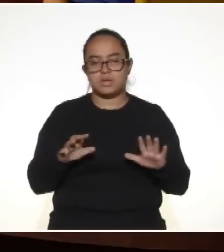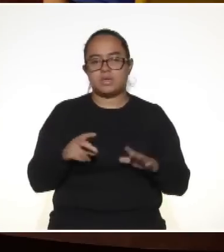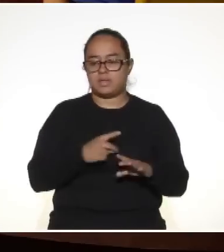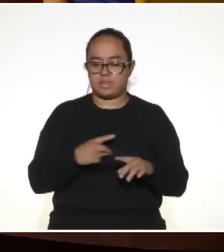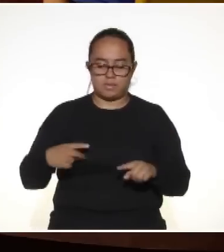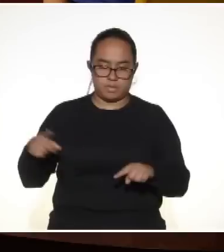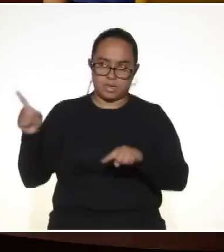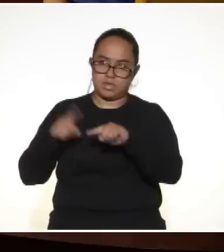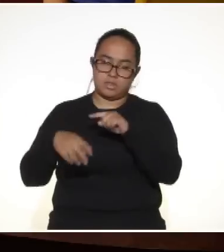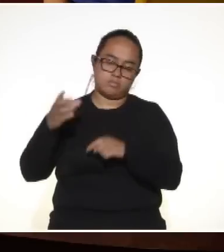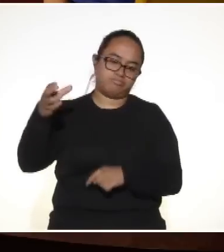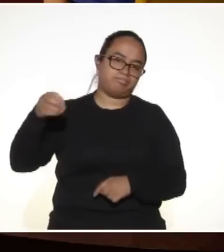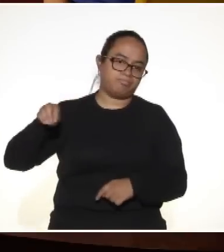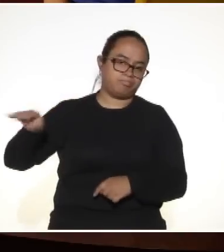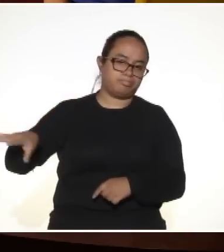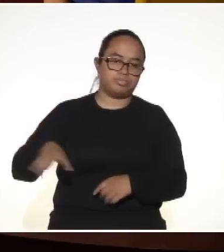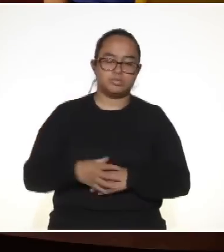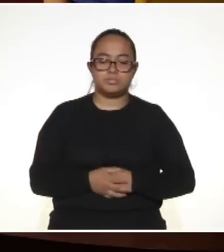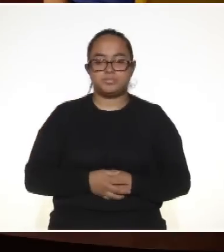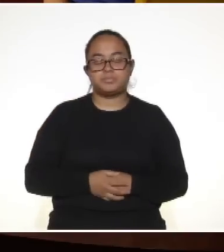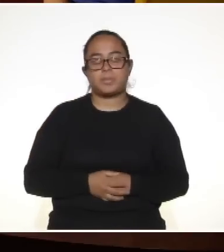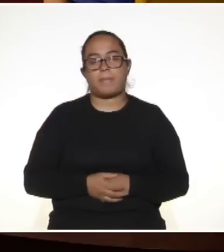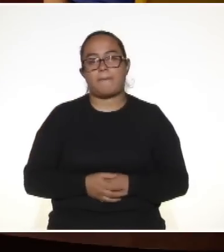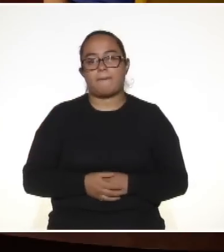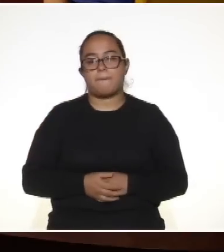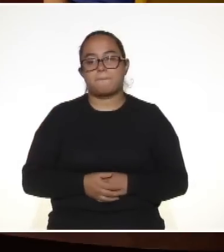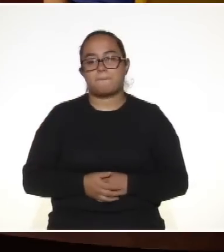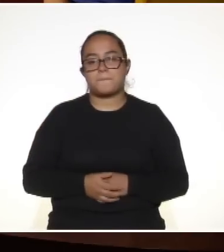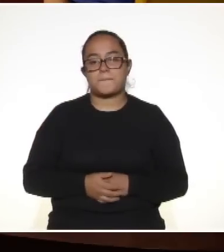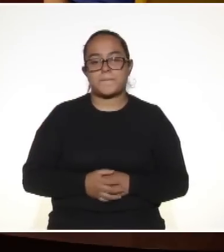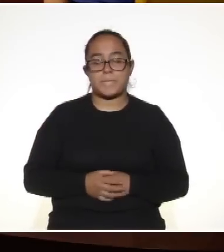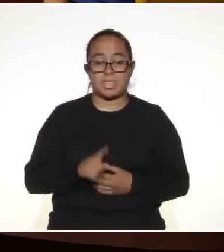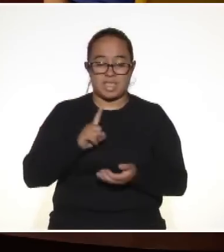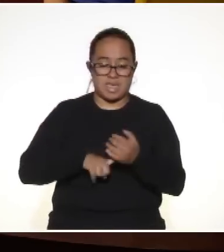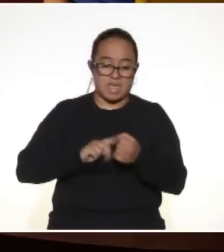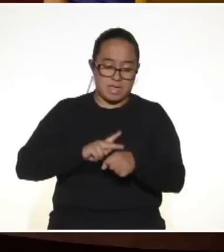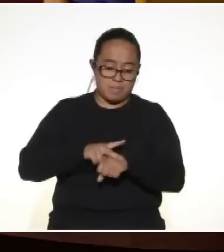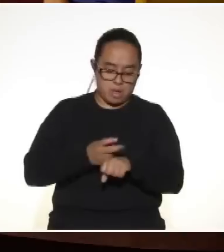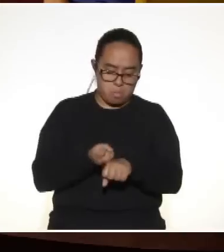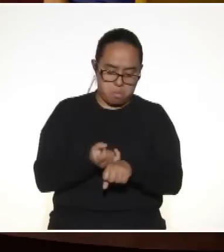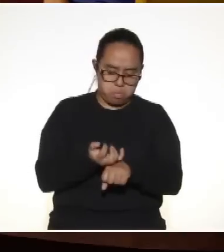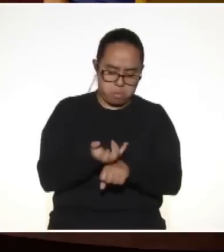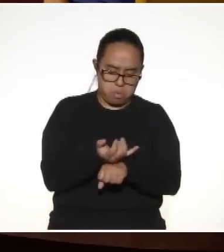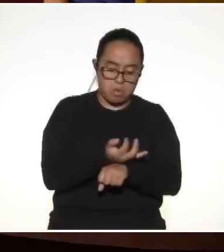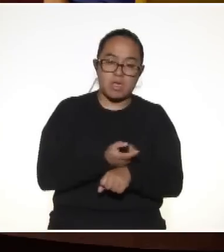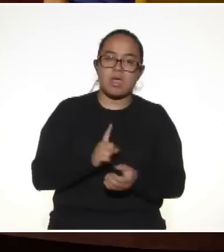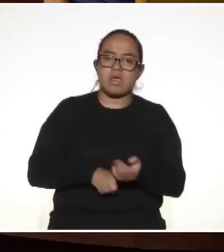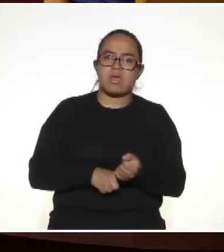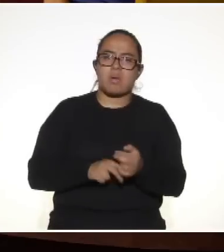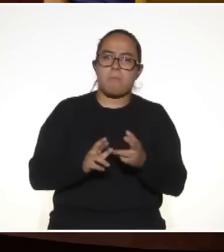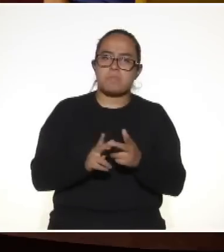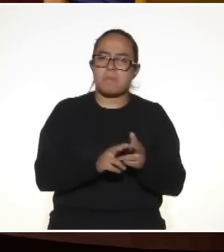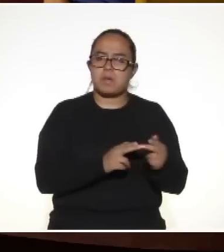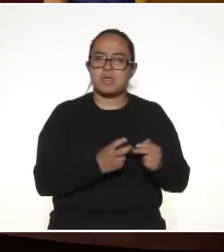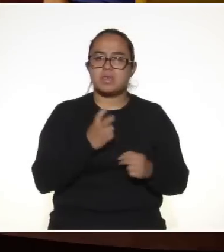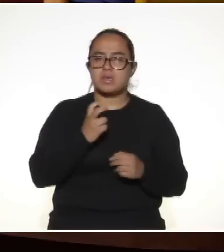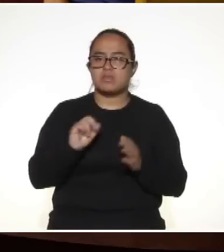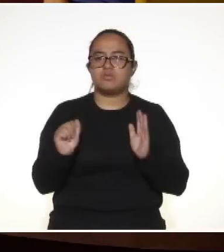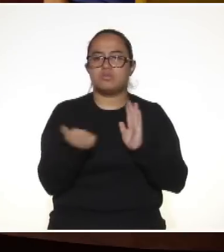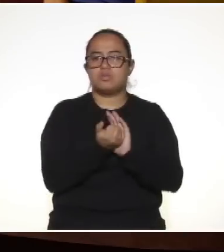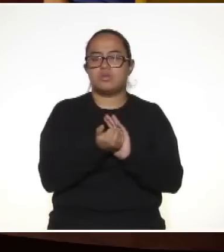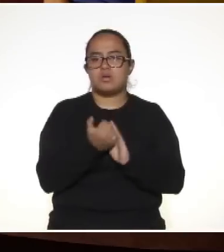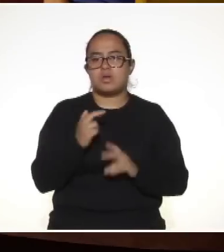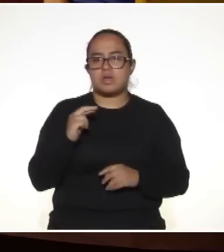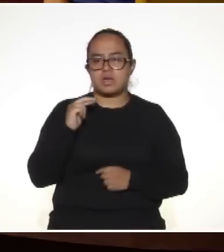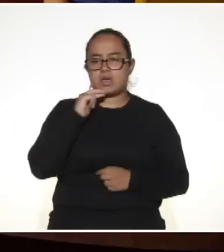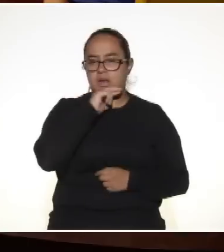nuestro botiquín, ¿eh? Okay. Sí, destruye mucho el tejido y eso puede afectar que sea una cicatriz rápida y